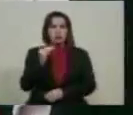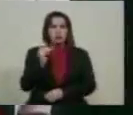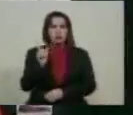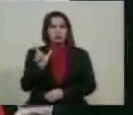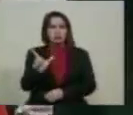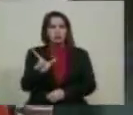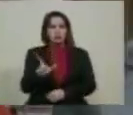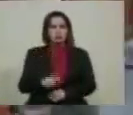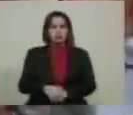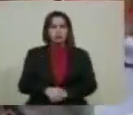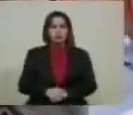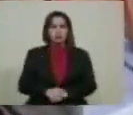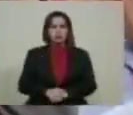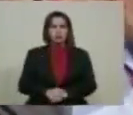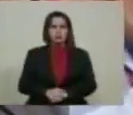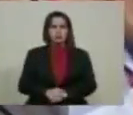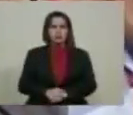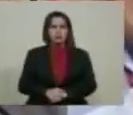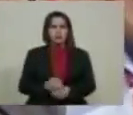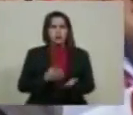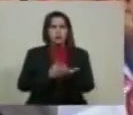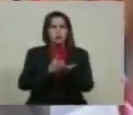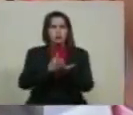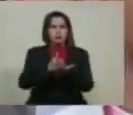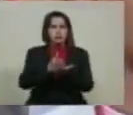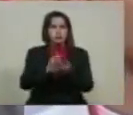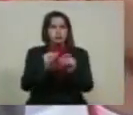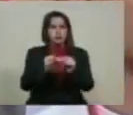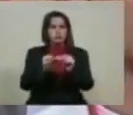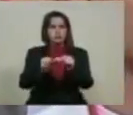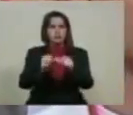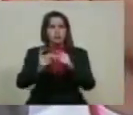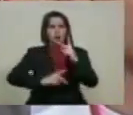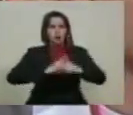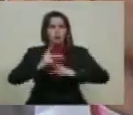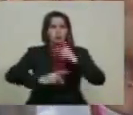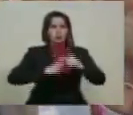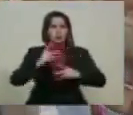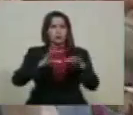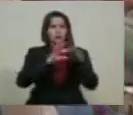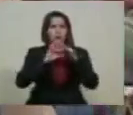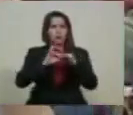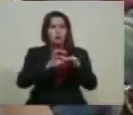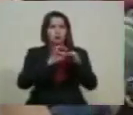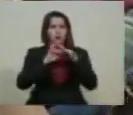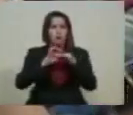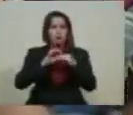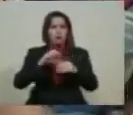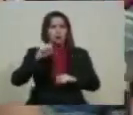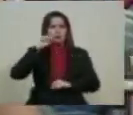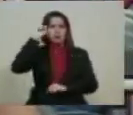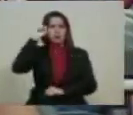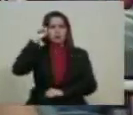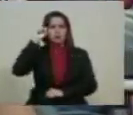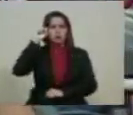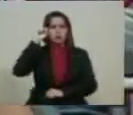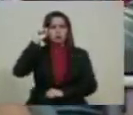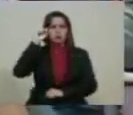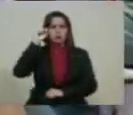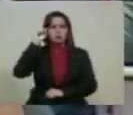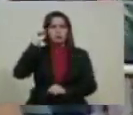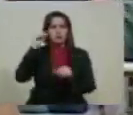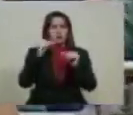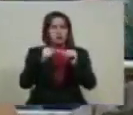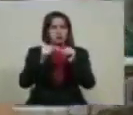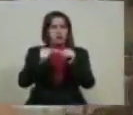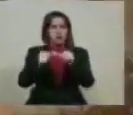de Venezuela, para llevar adelante un proceso unitario y victorioso de